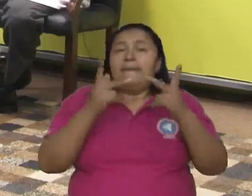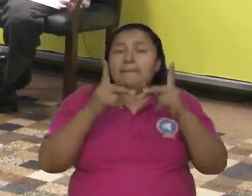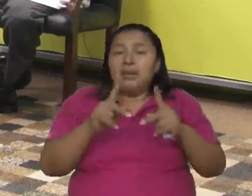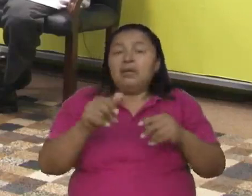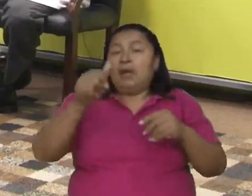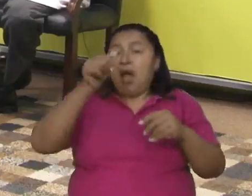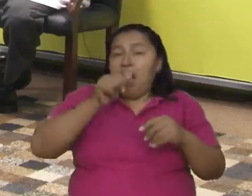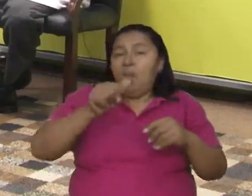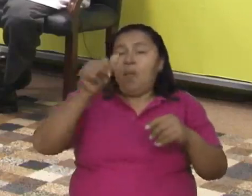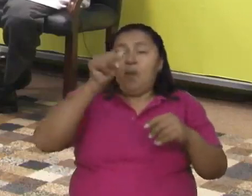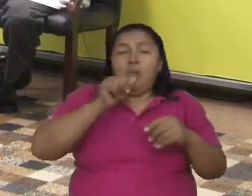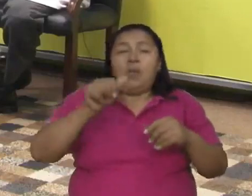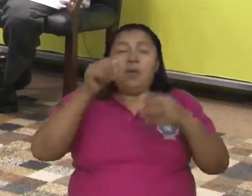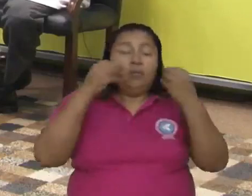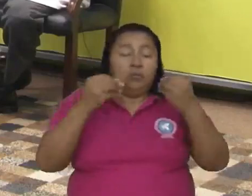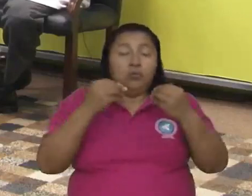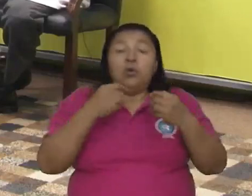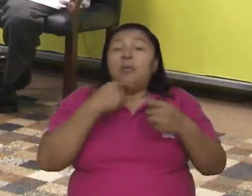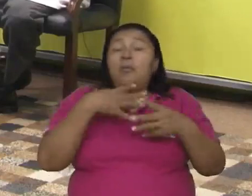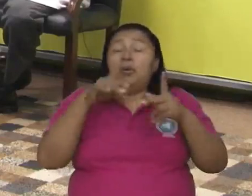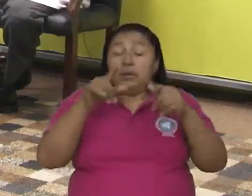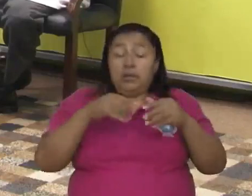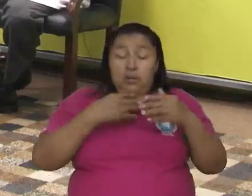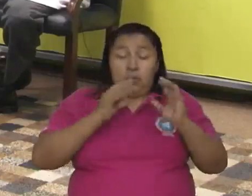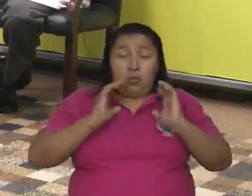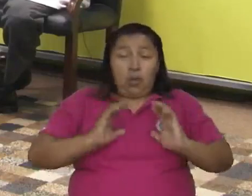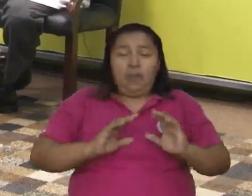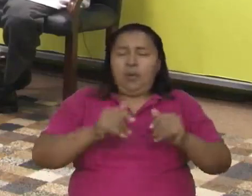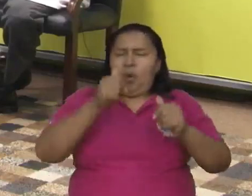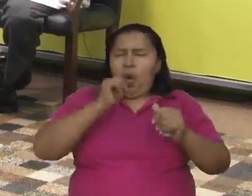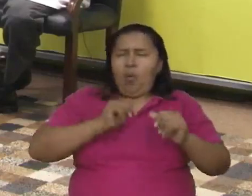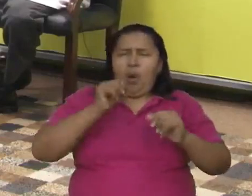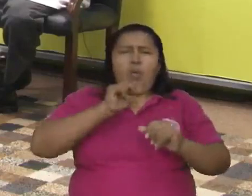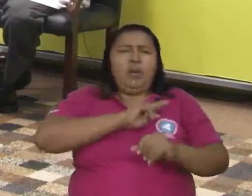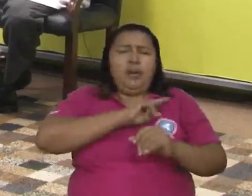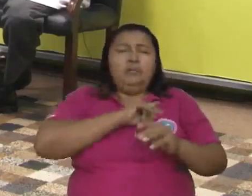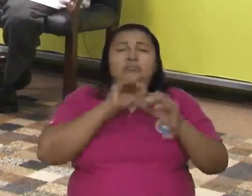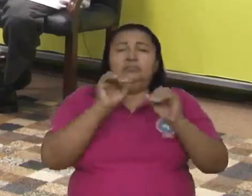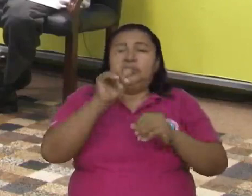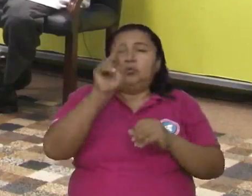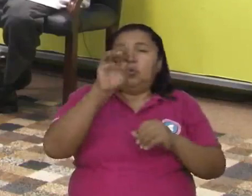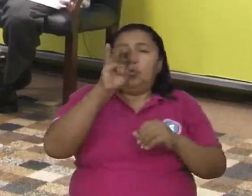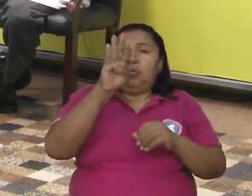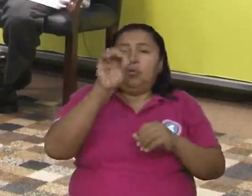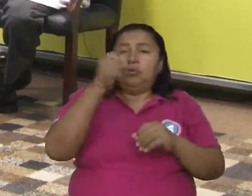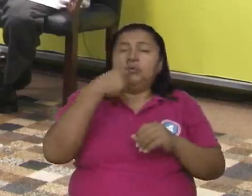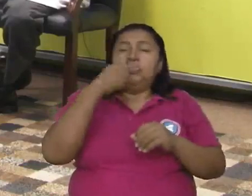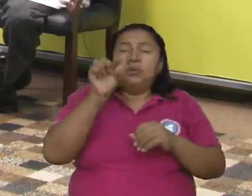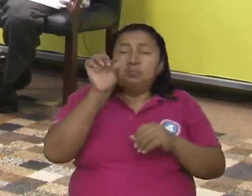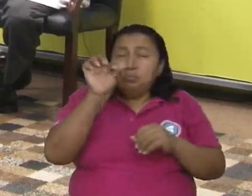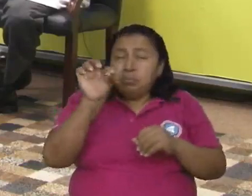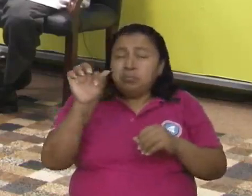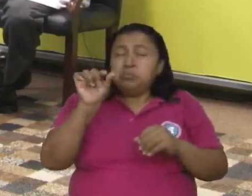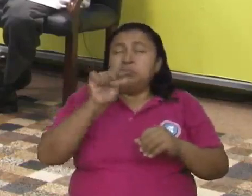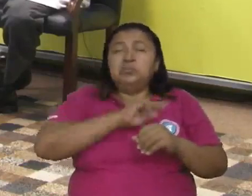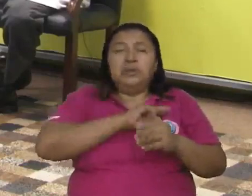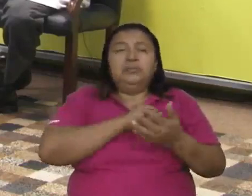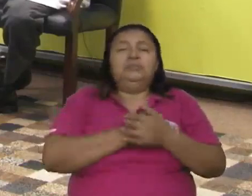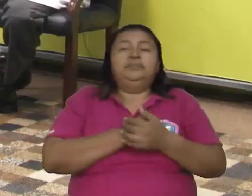agua bastante. Porque si el cuerpo está bien hidratado, la trombosis se presenta con menos frecuencia.